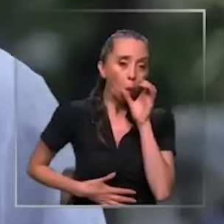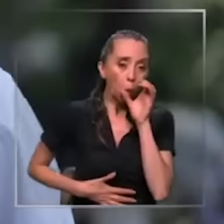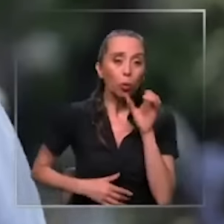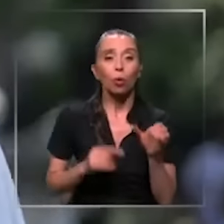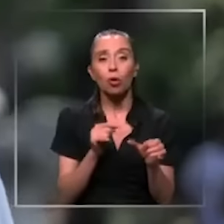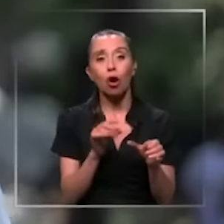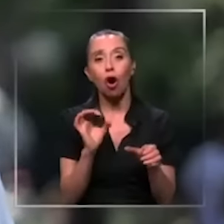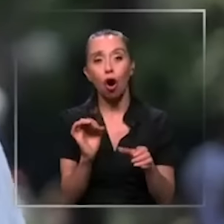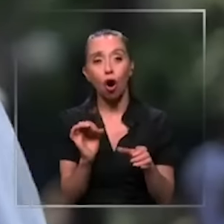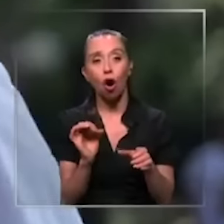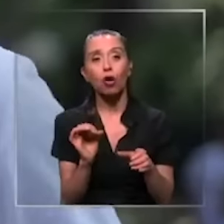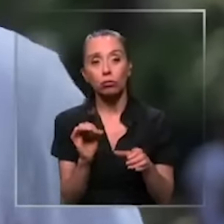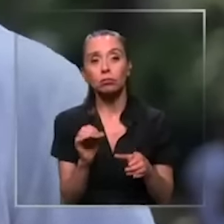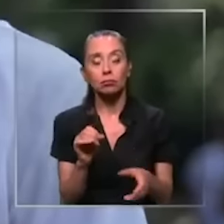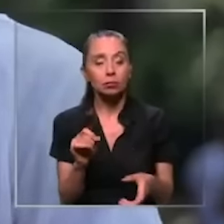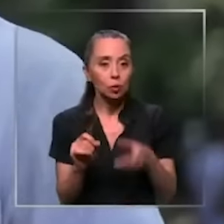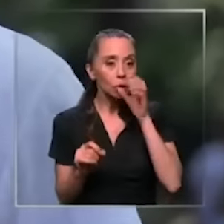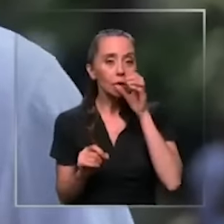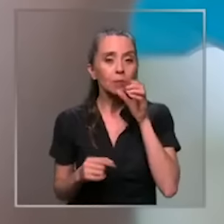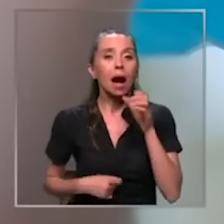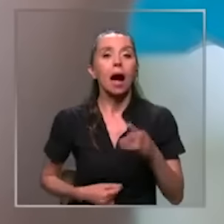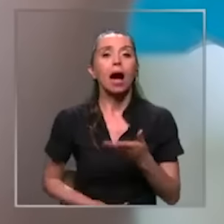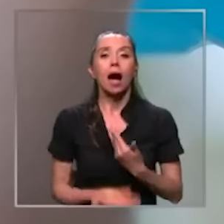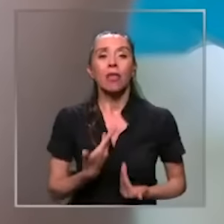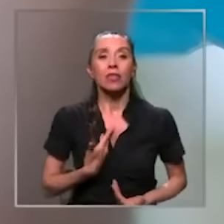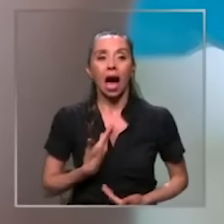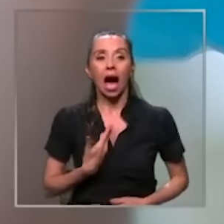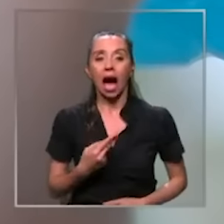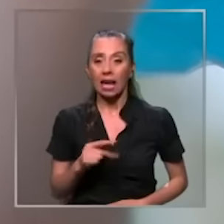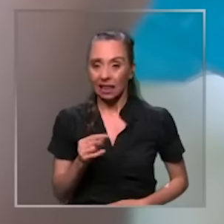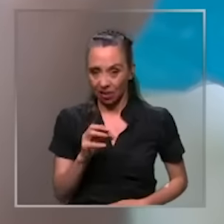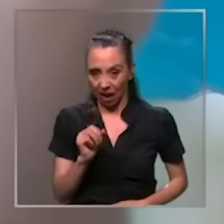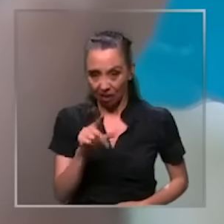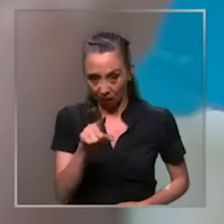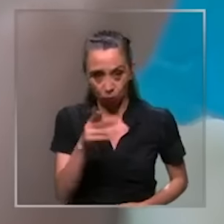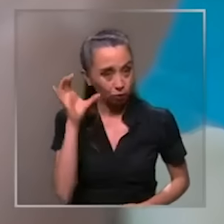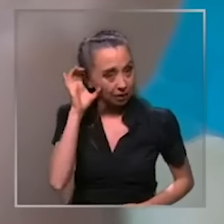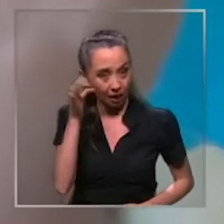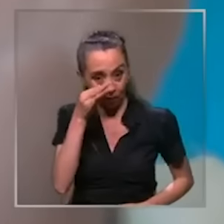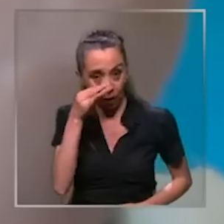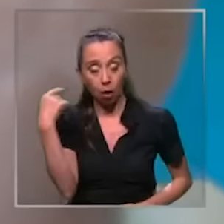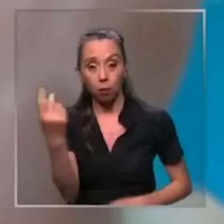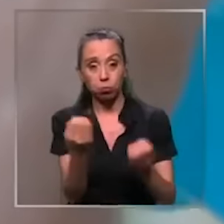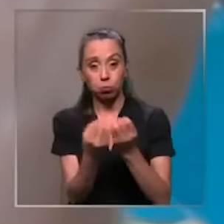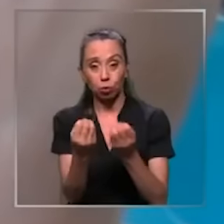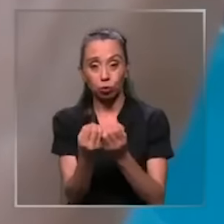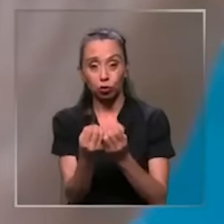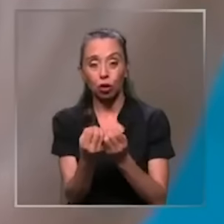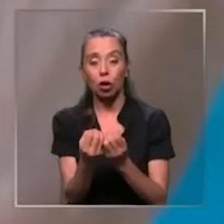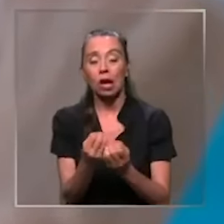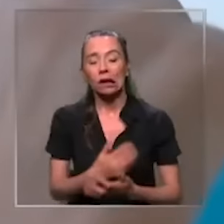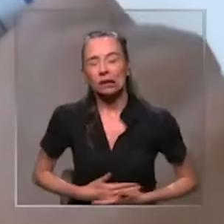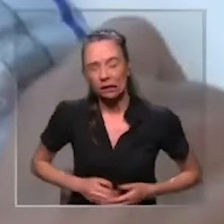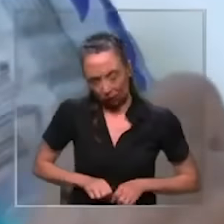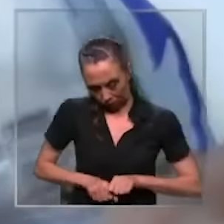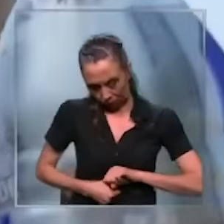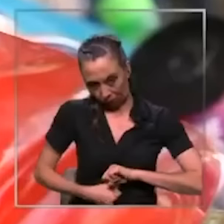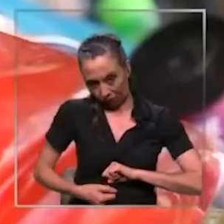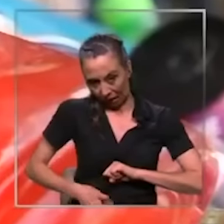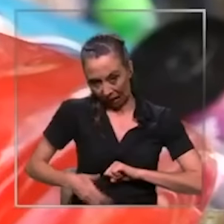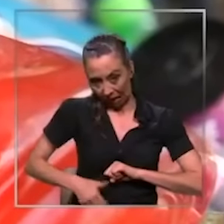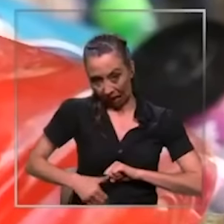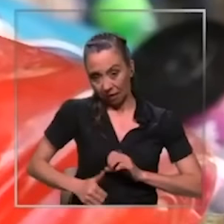sé, ahí lo tomo como para rehidratarme. ¿Lo había escuchado? Muchos también la consumen cuando tienen una gastroenteritis